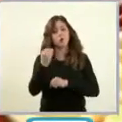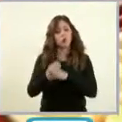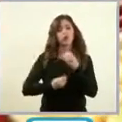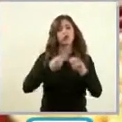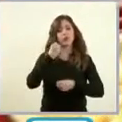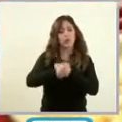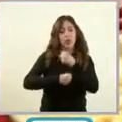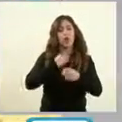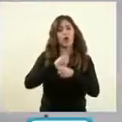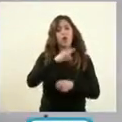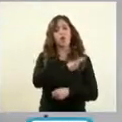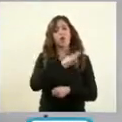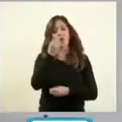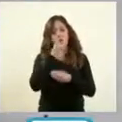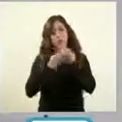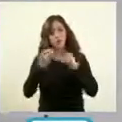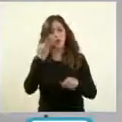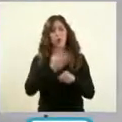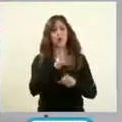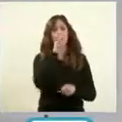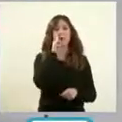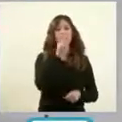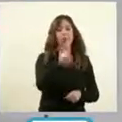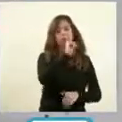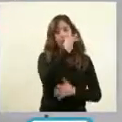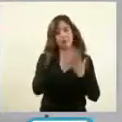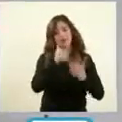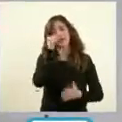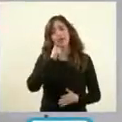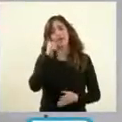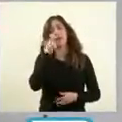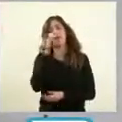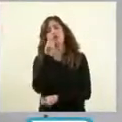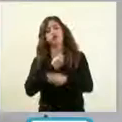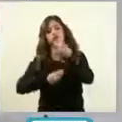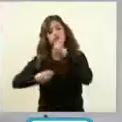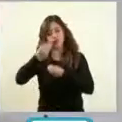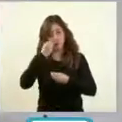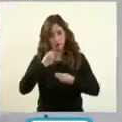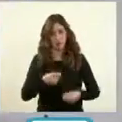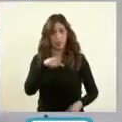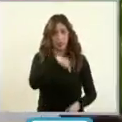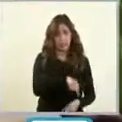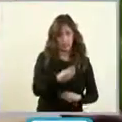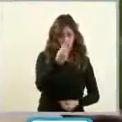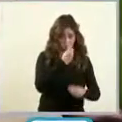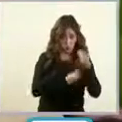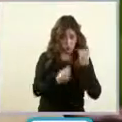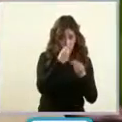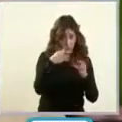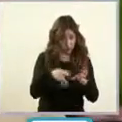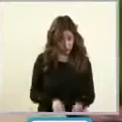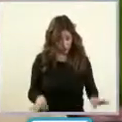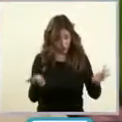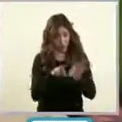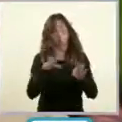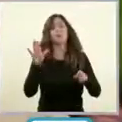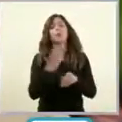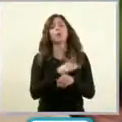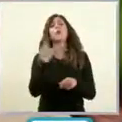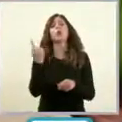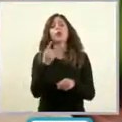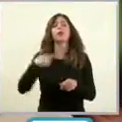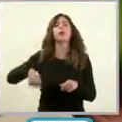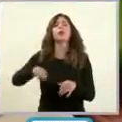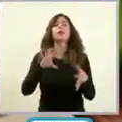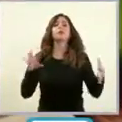muchos años que se puede. Y miren nada más qué belleza lo, Sí, lo que comemos es en que Nochebuena. la comida de Nochebuena es una comida muy particular porque implica